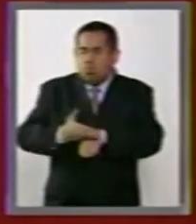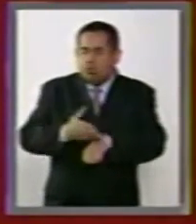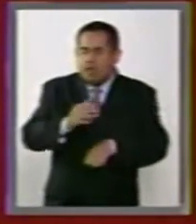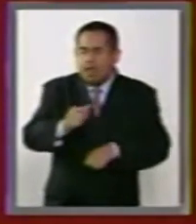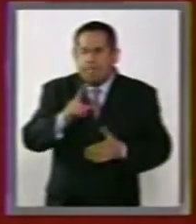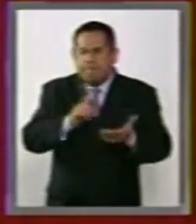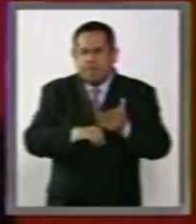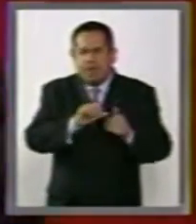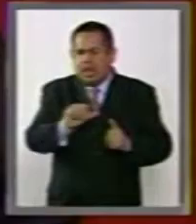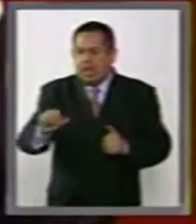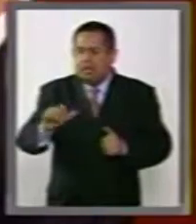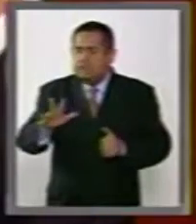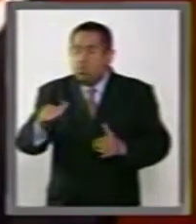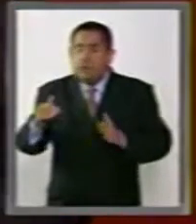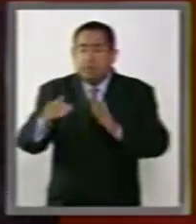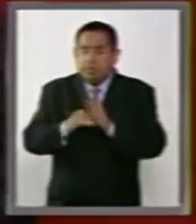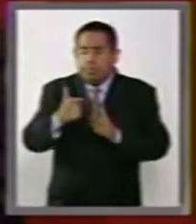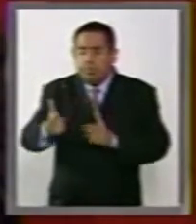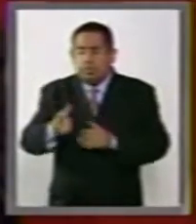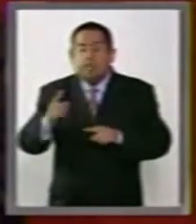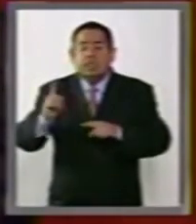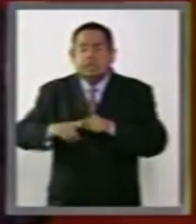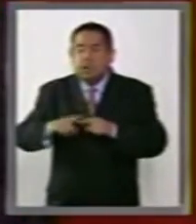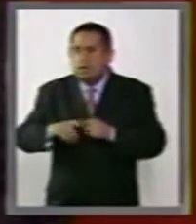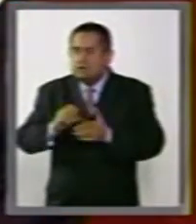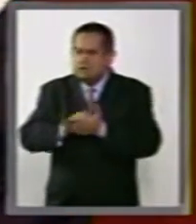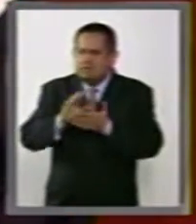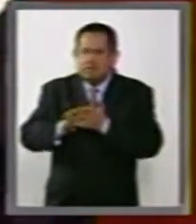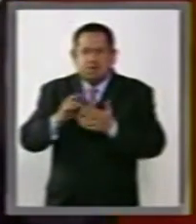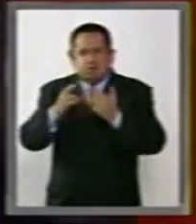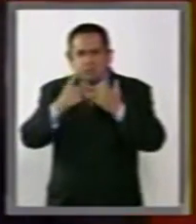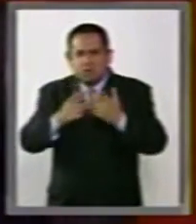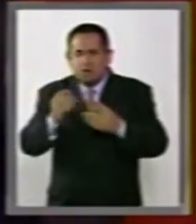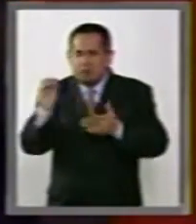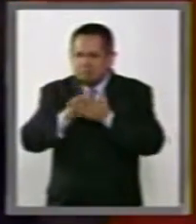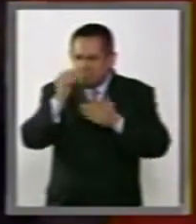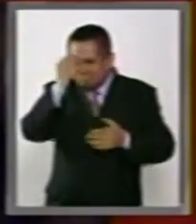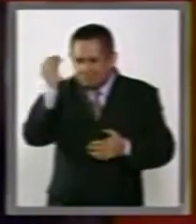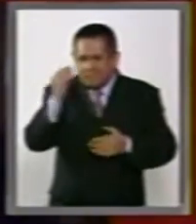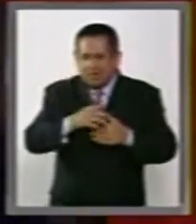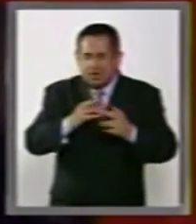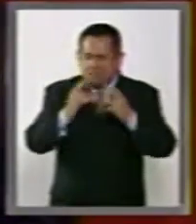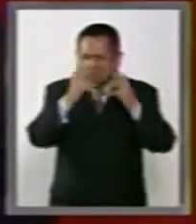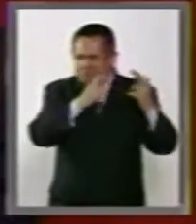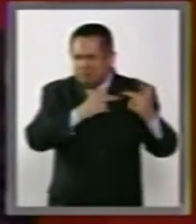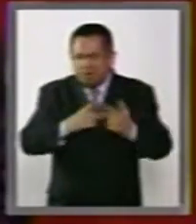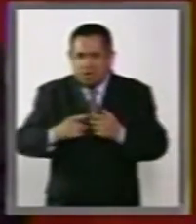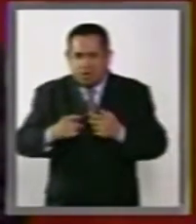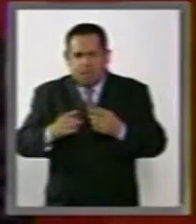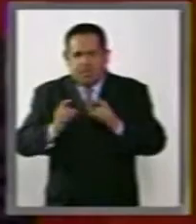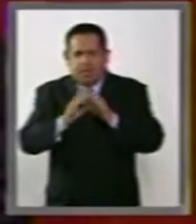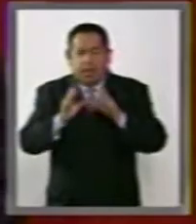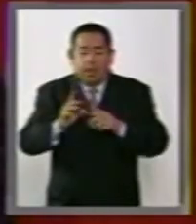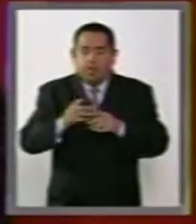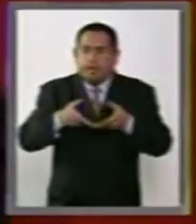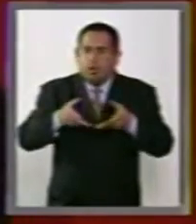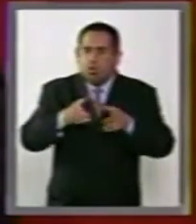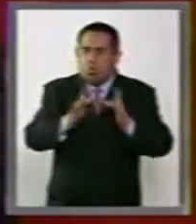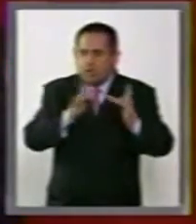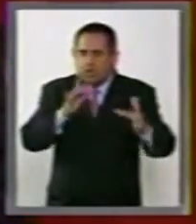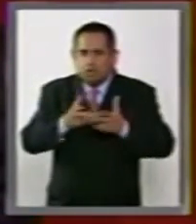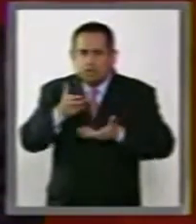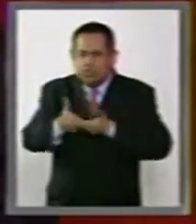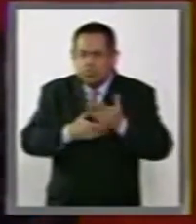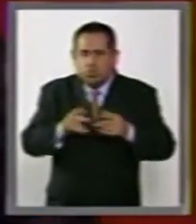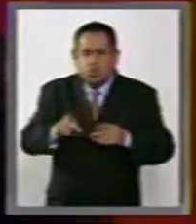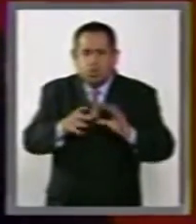de 1.000 a 50 mil pesos al que dañe, destruye, perjudique o ilícitamente entorpezca vías de comunicación, servicios